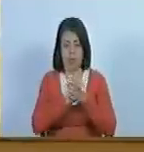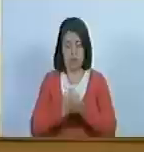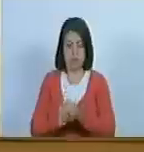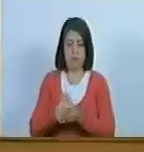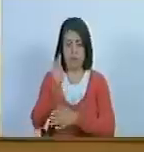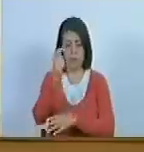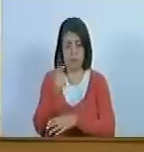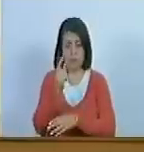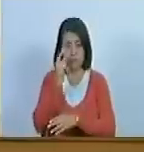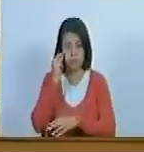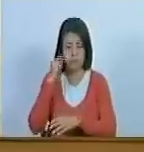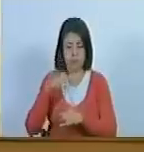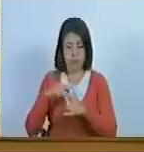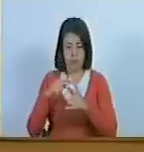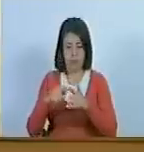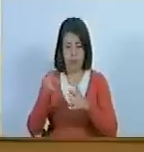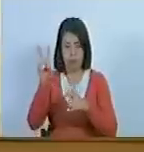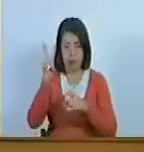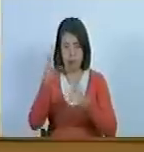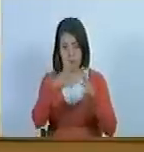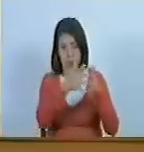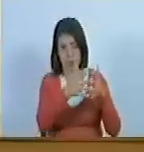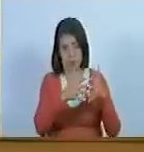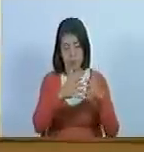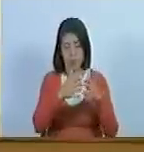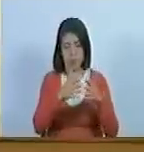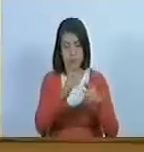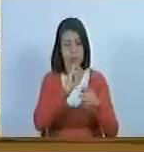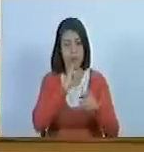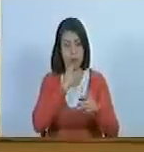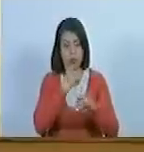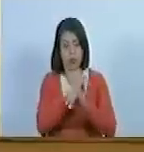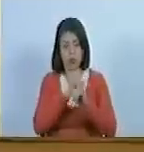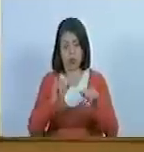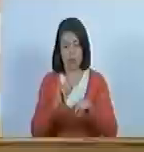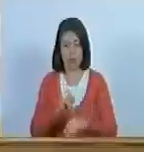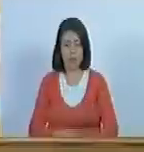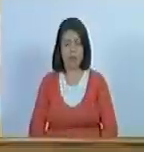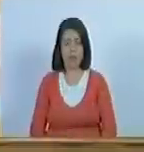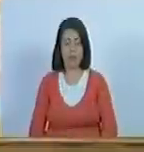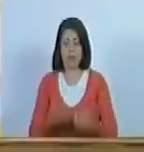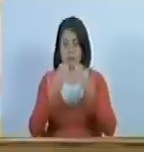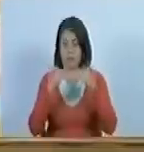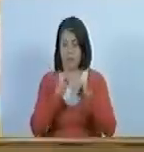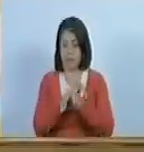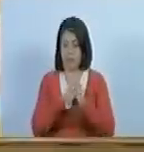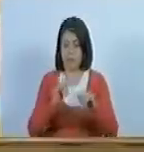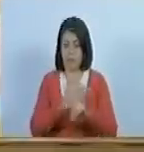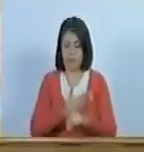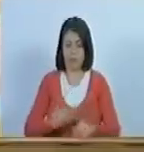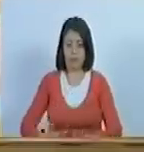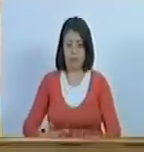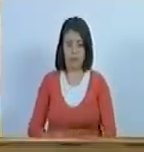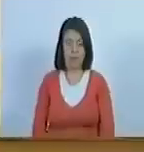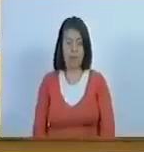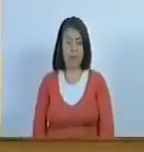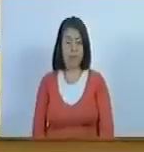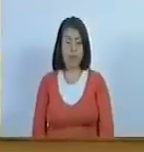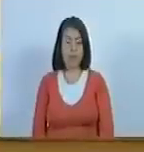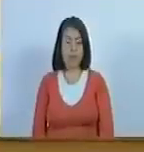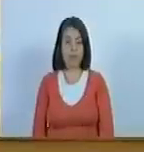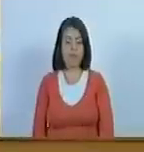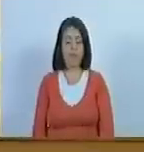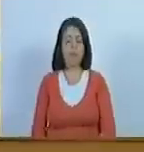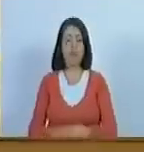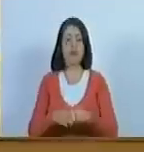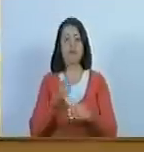Parlamentaria Venezuela-Rusia a efecto de su estudio. Siguiente punto de la cuenta, ciudadana secretaria. Es todo de la cuenta, ciudadano presidente. Bien, vamos a